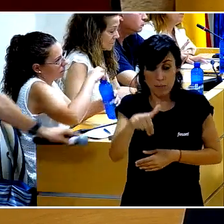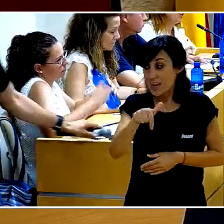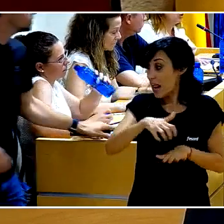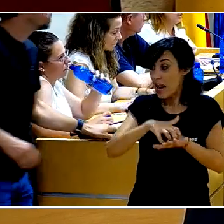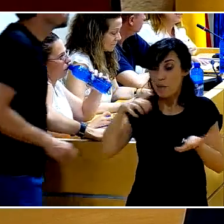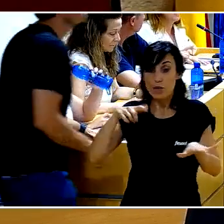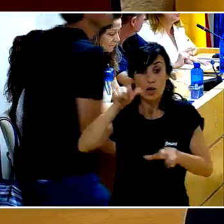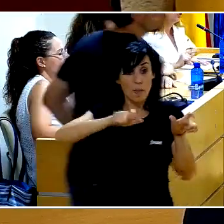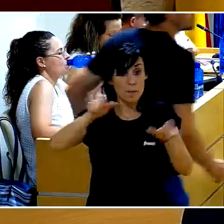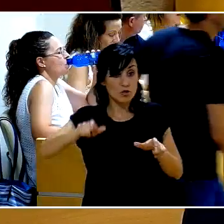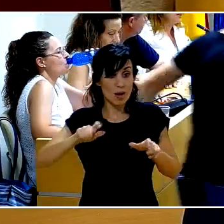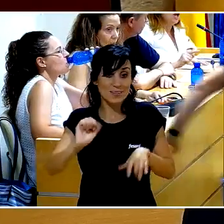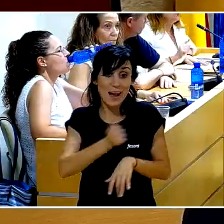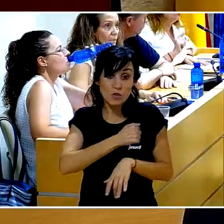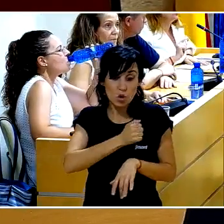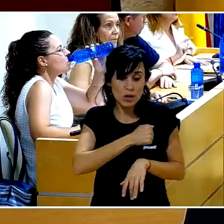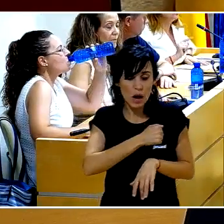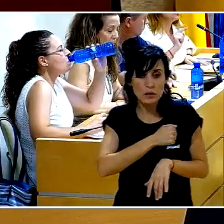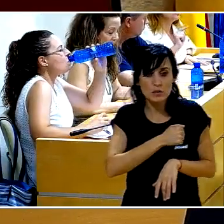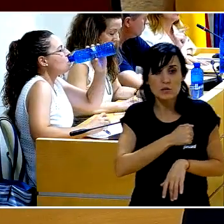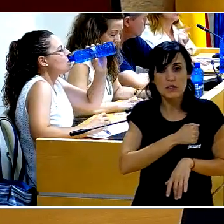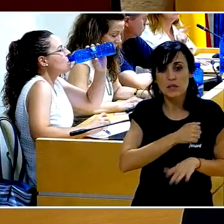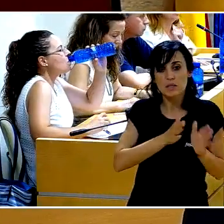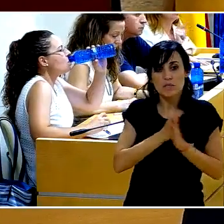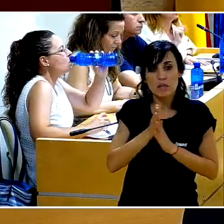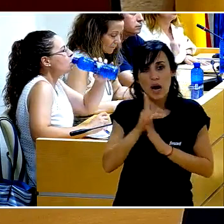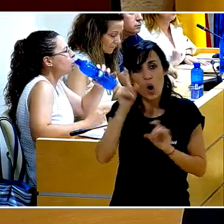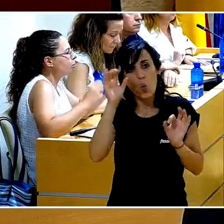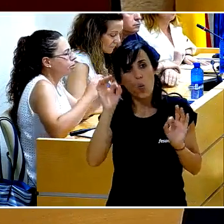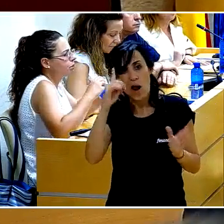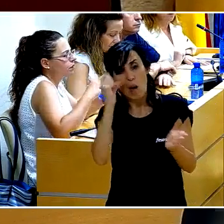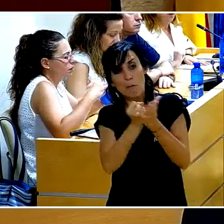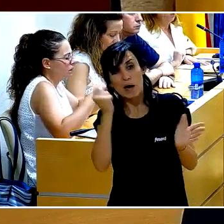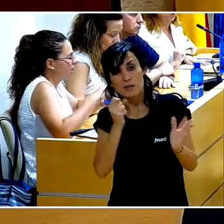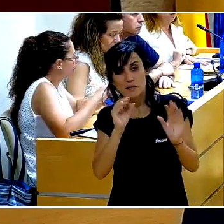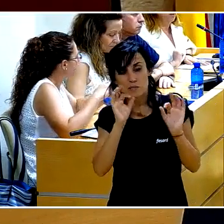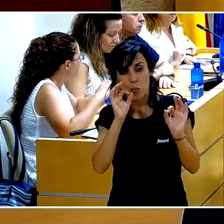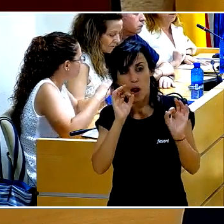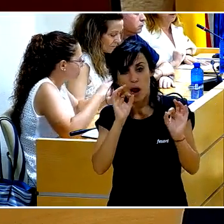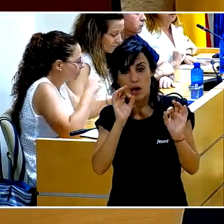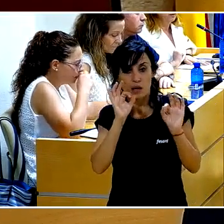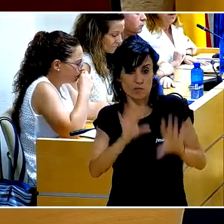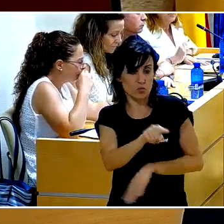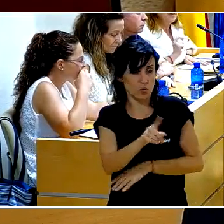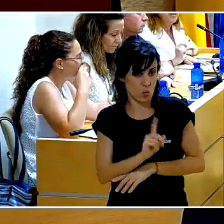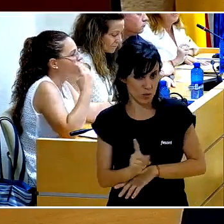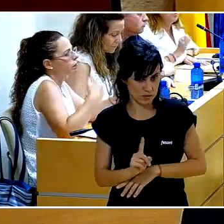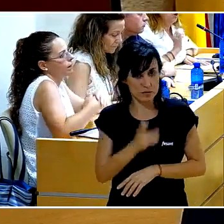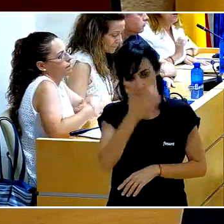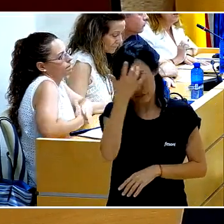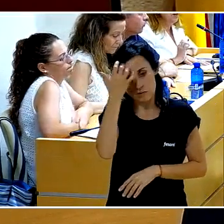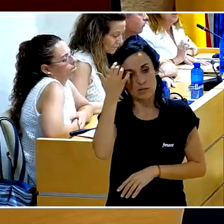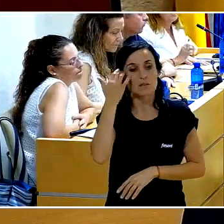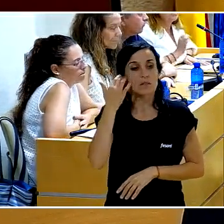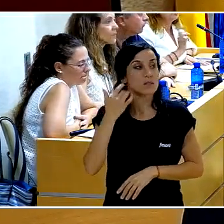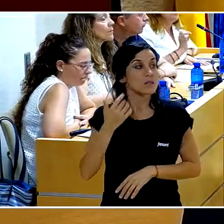de personas católicas no tenemos esos prejuicios a los que usted alude normalmente. Y le